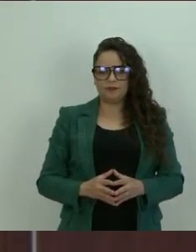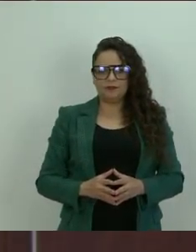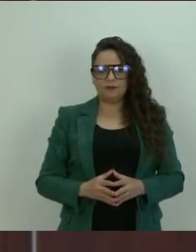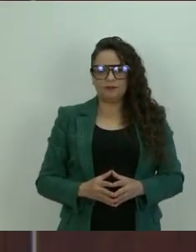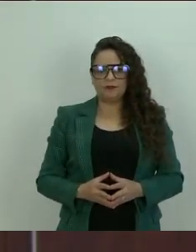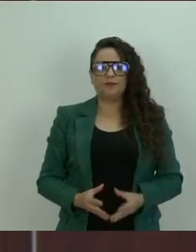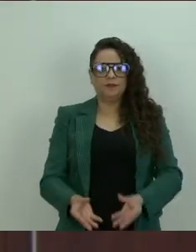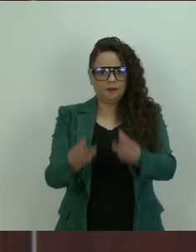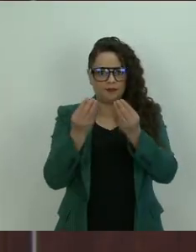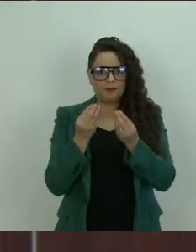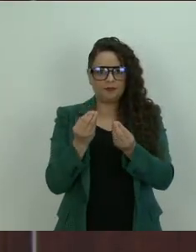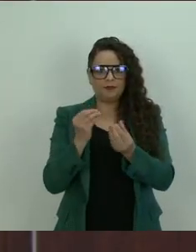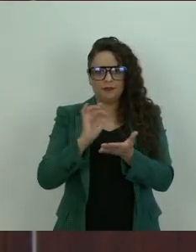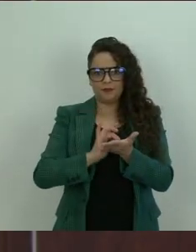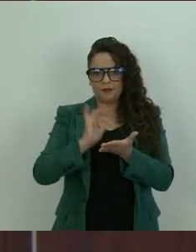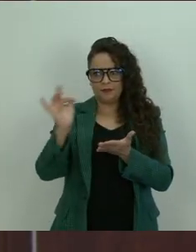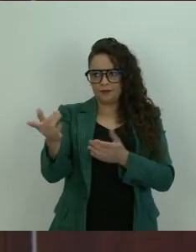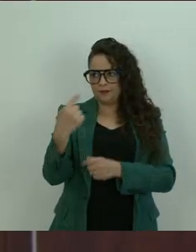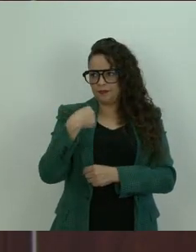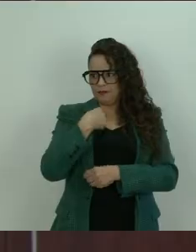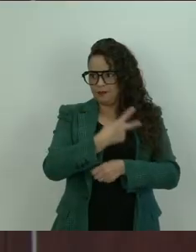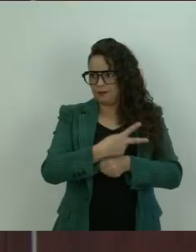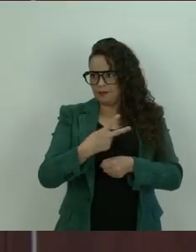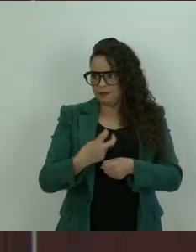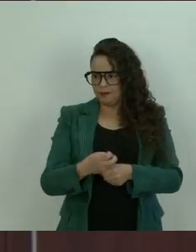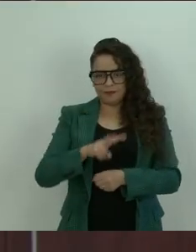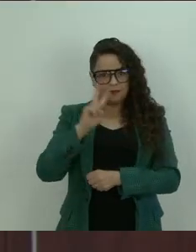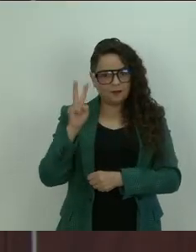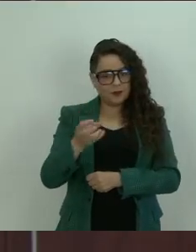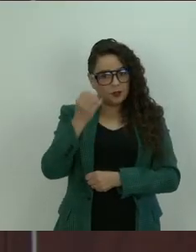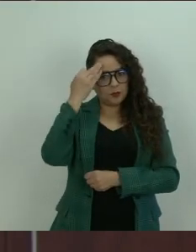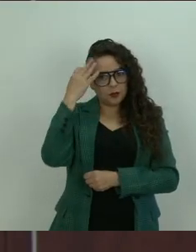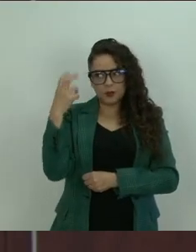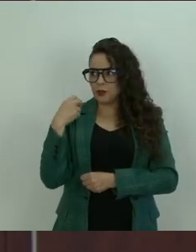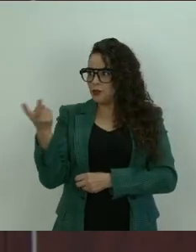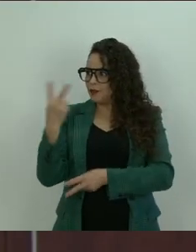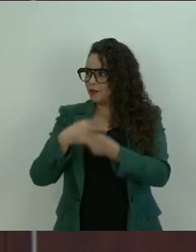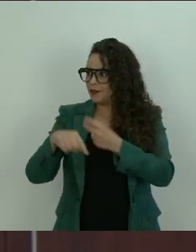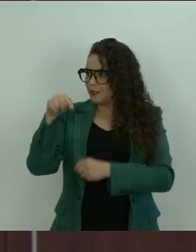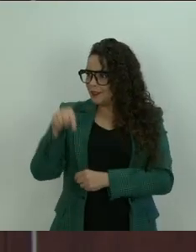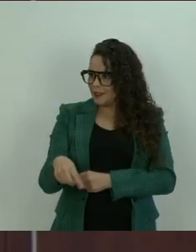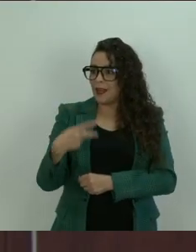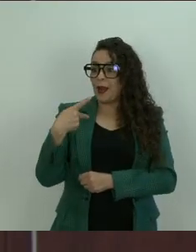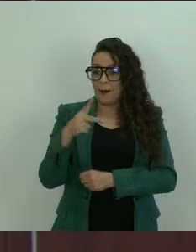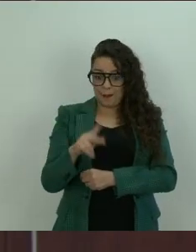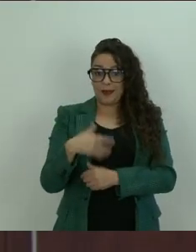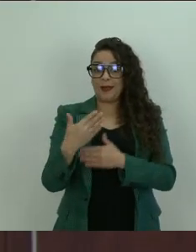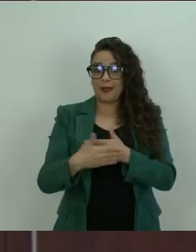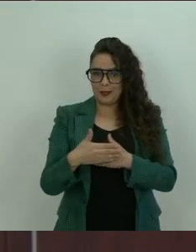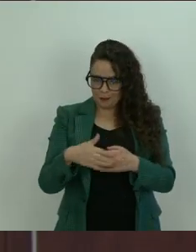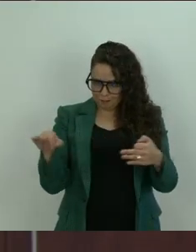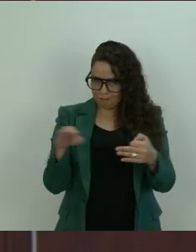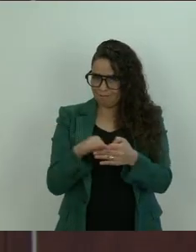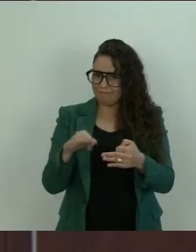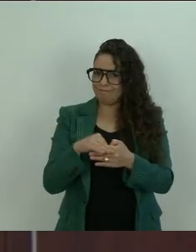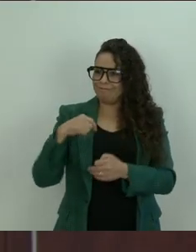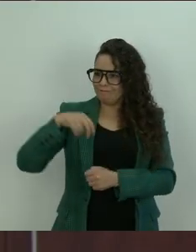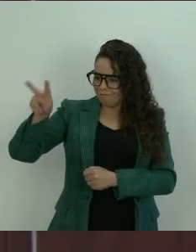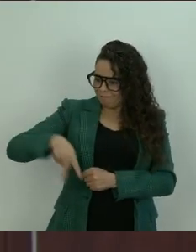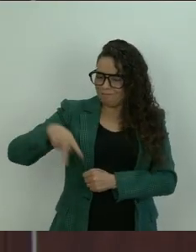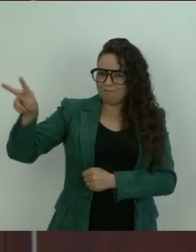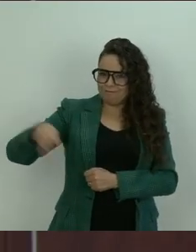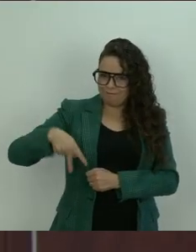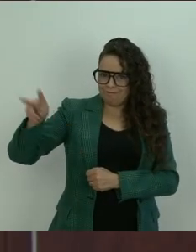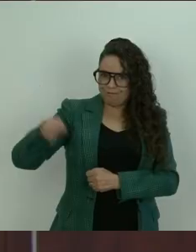Muchísimas gracias, gracias por la invitación. Tenía mucho que no venía al tribunal, pero ya me van a tener por acá más seguido con este y algunos